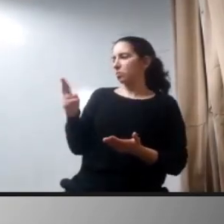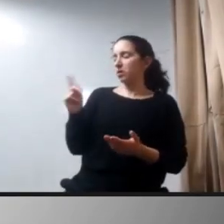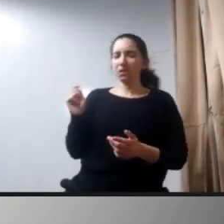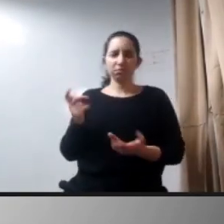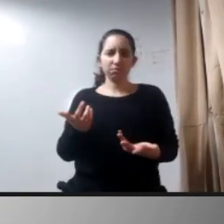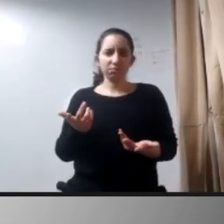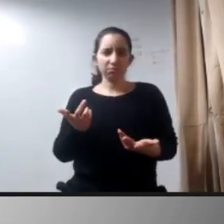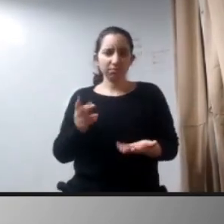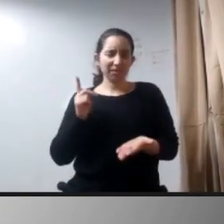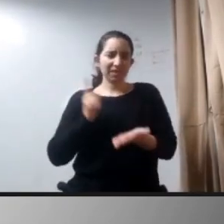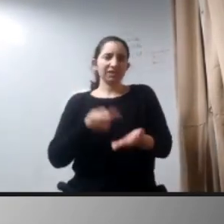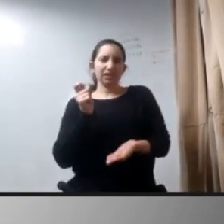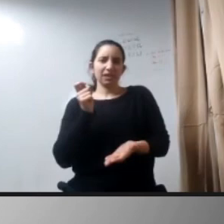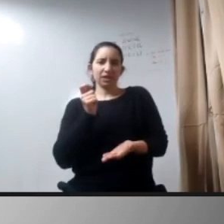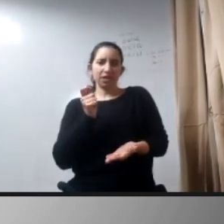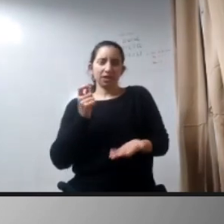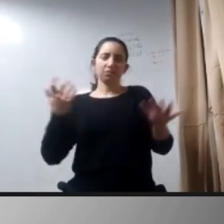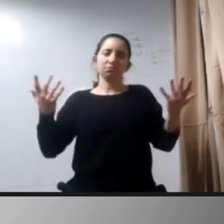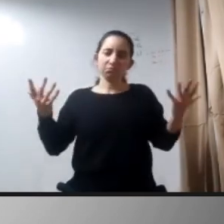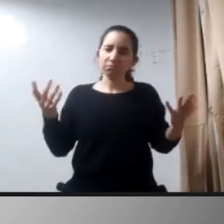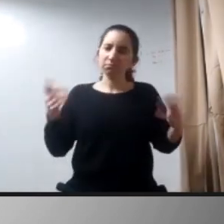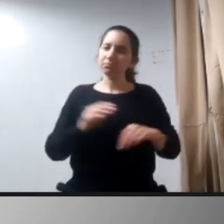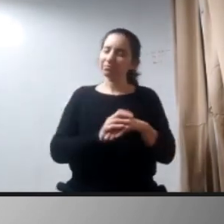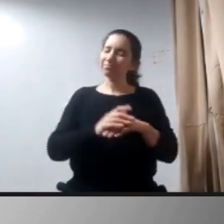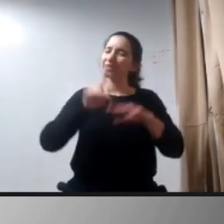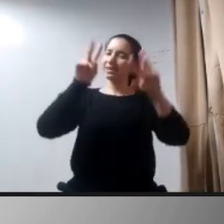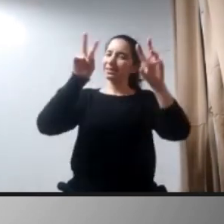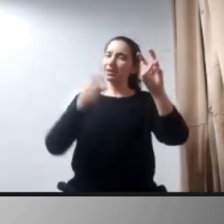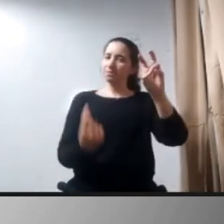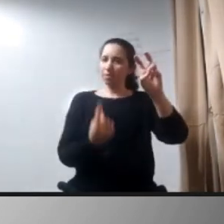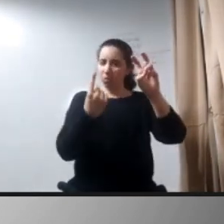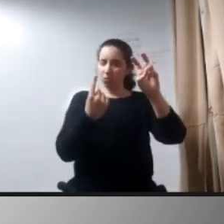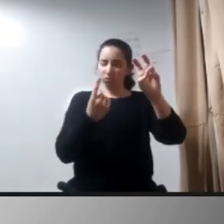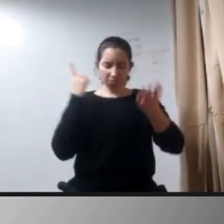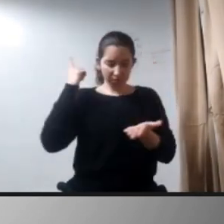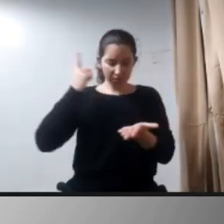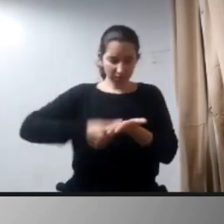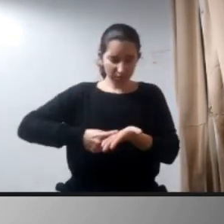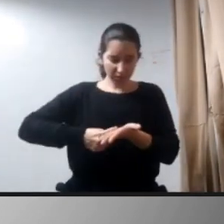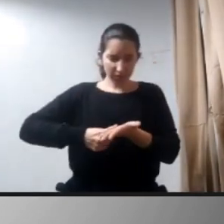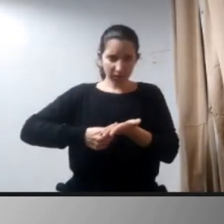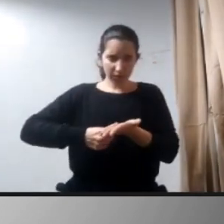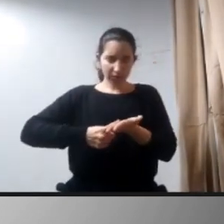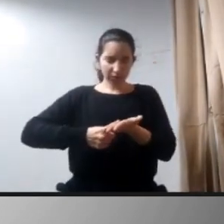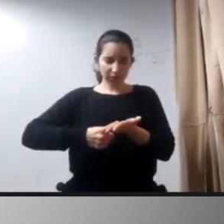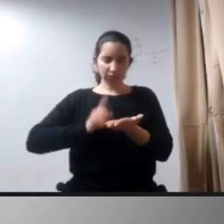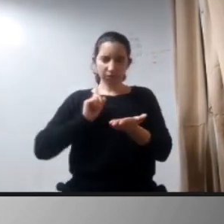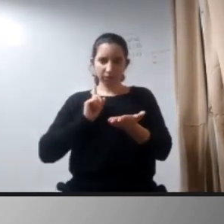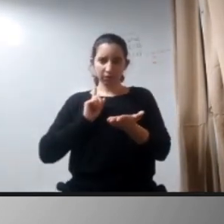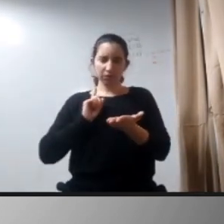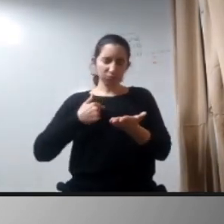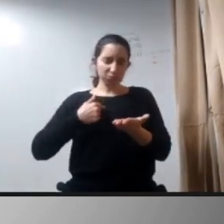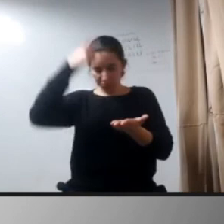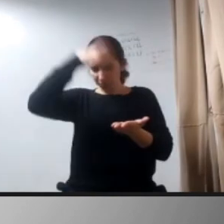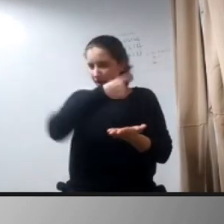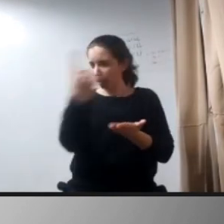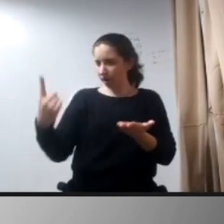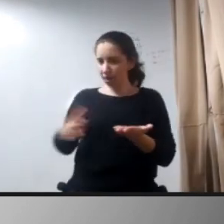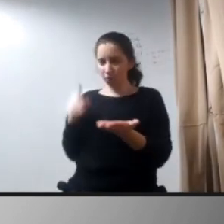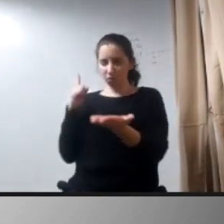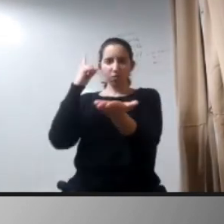acabó. Uno lo tiene que tomar, es cierto, y uno tiene que participar de esa decisión. Eso, en eso estamos totalmente de